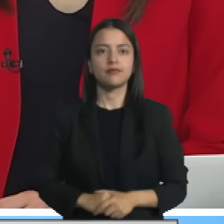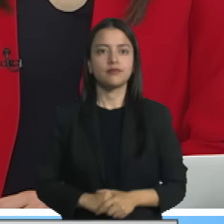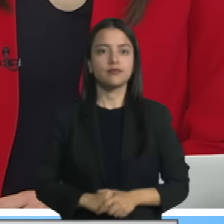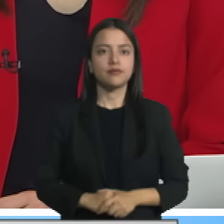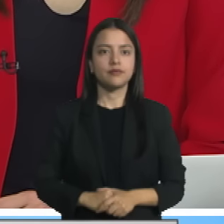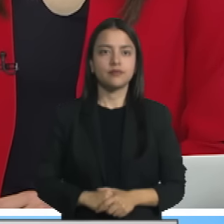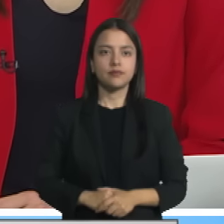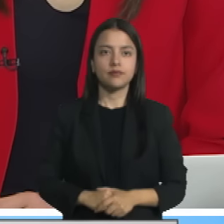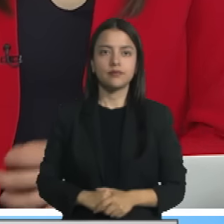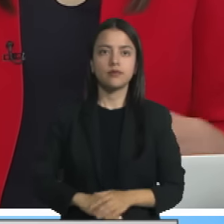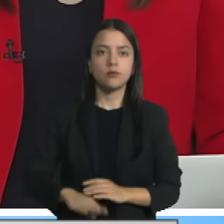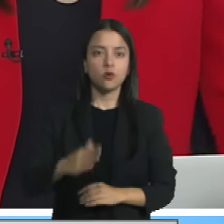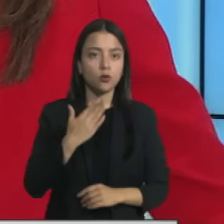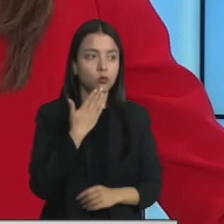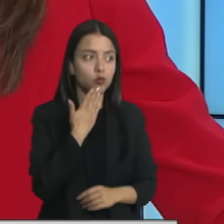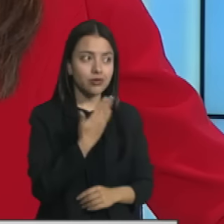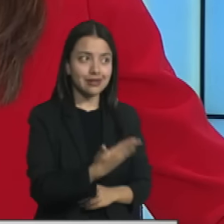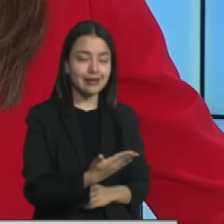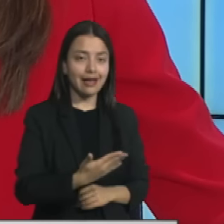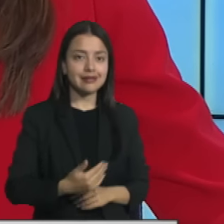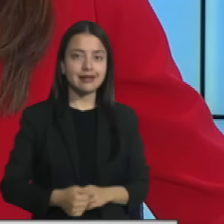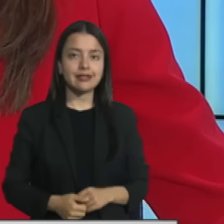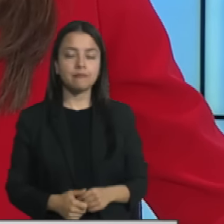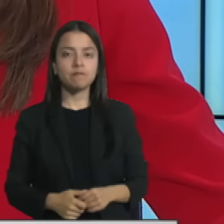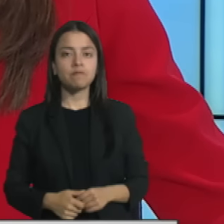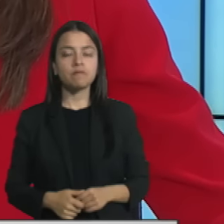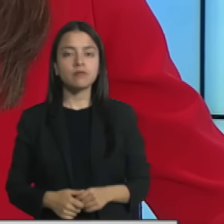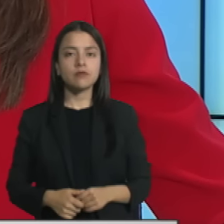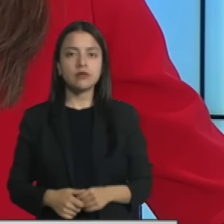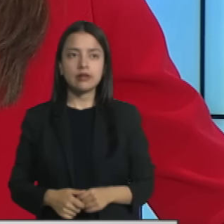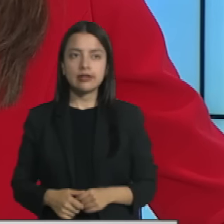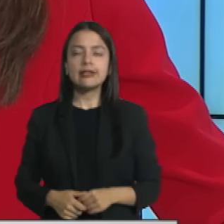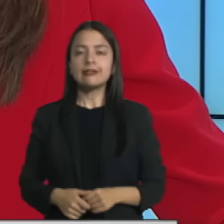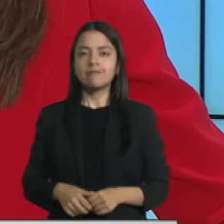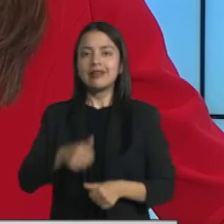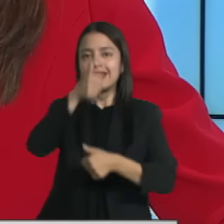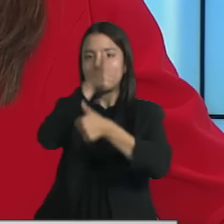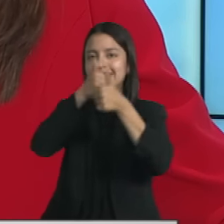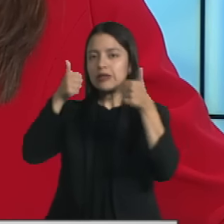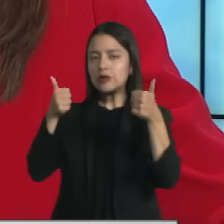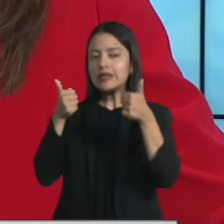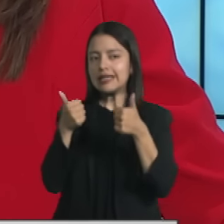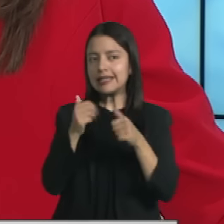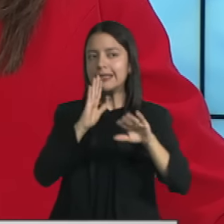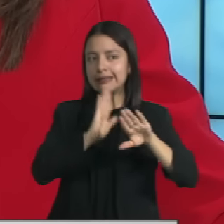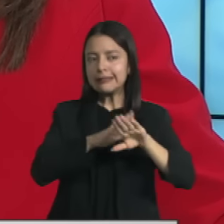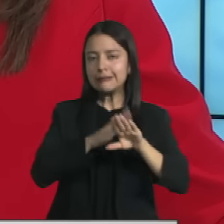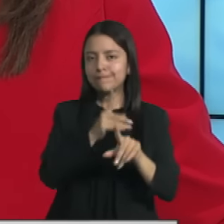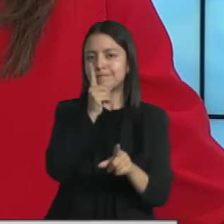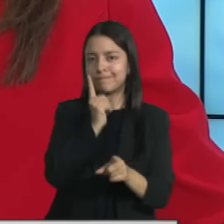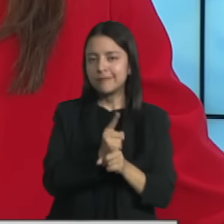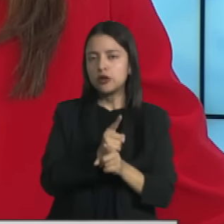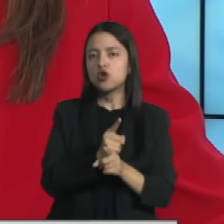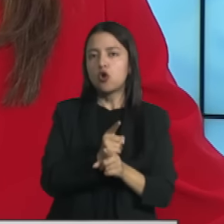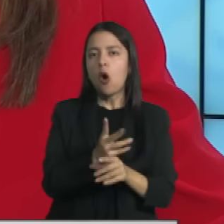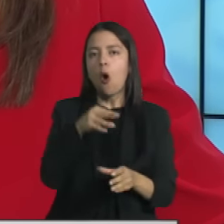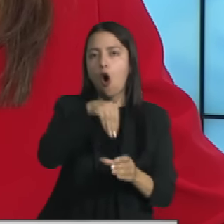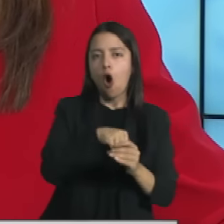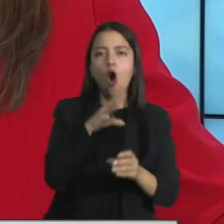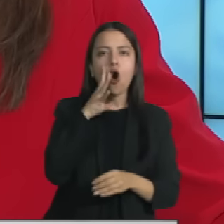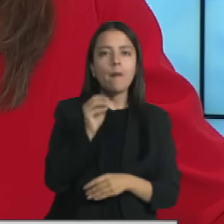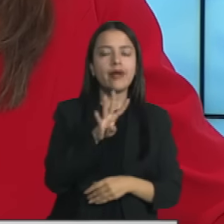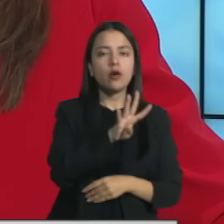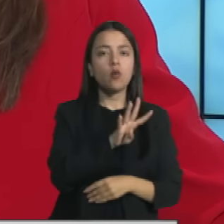CMI. Valentina, muchas gracias. Y las autoridades confirman la muerte de un detenido en una estación de policía. Se trata de un hombre de